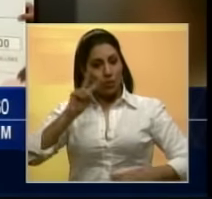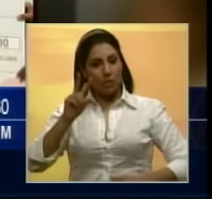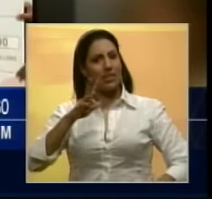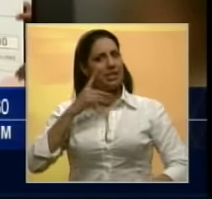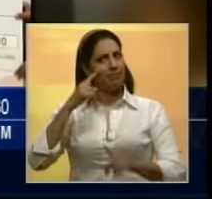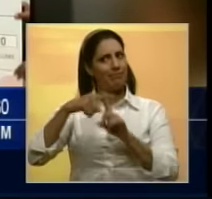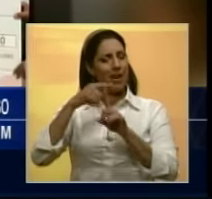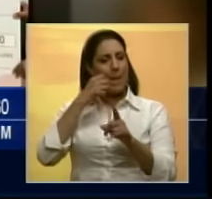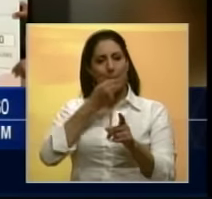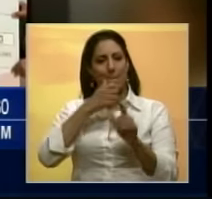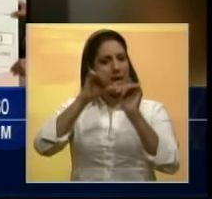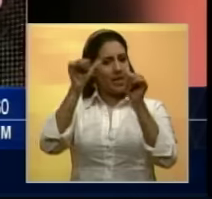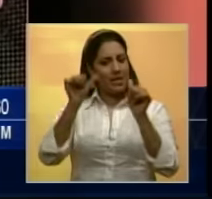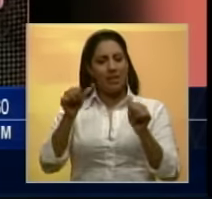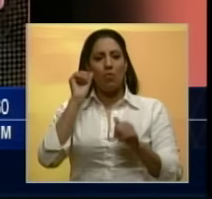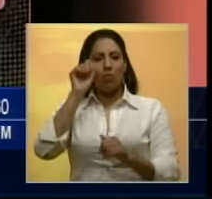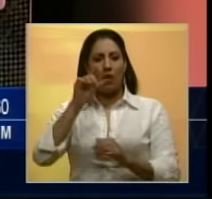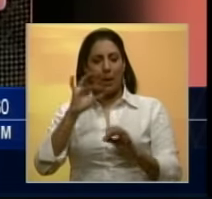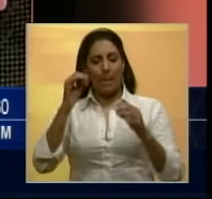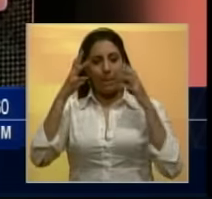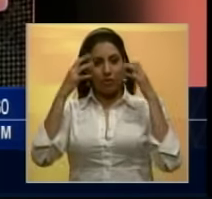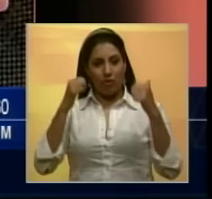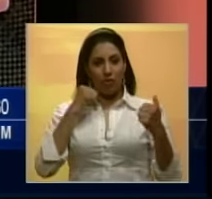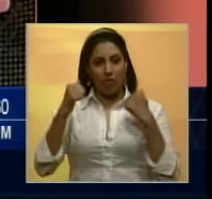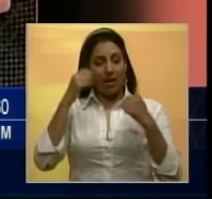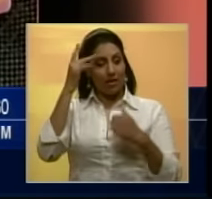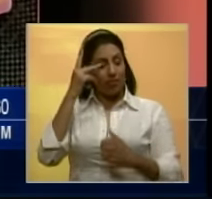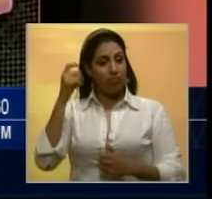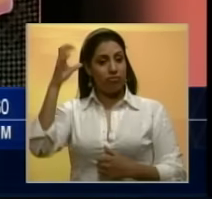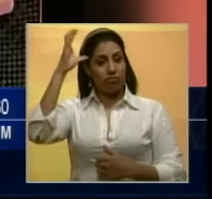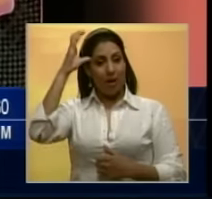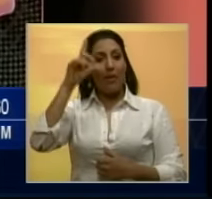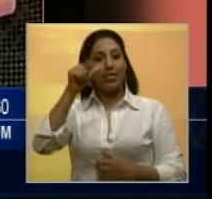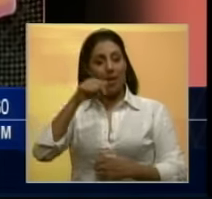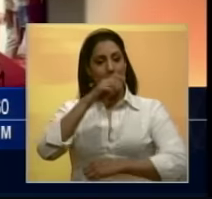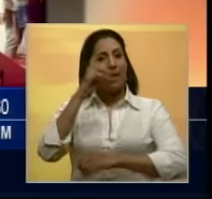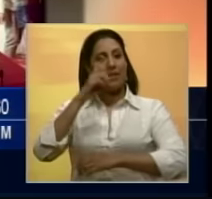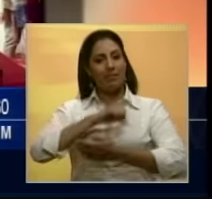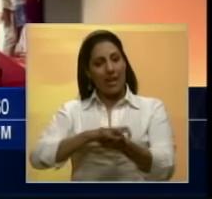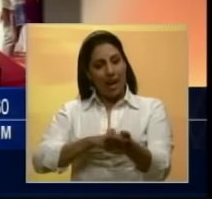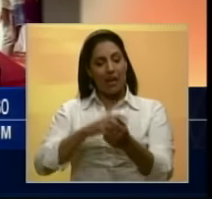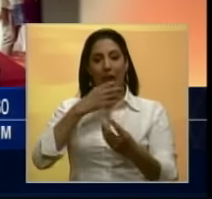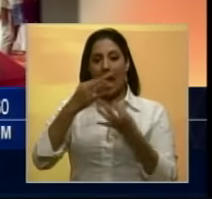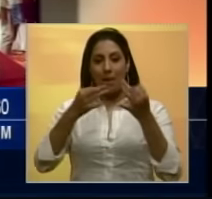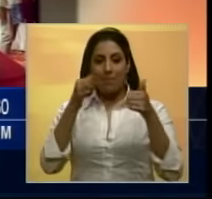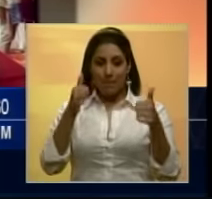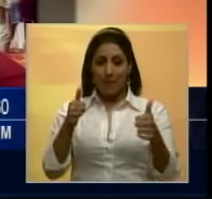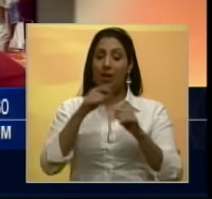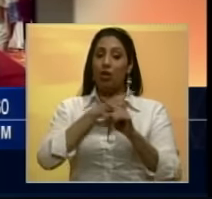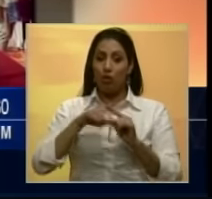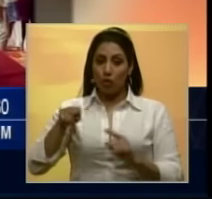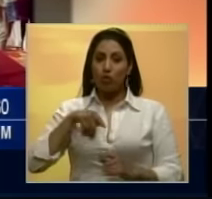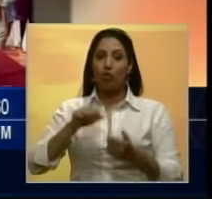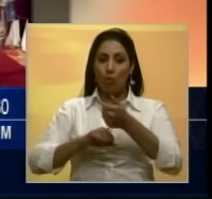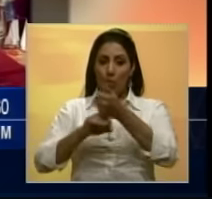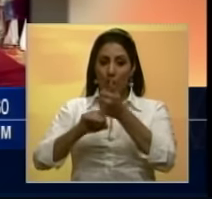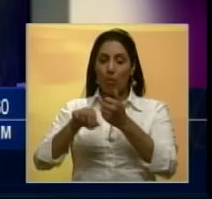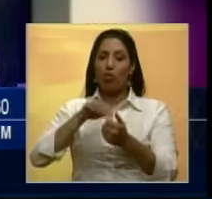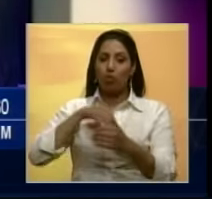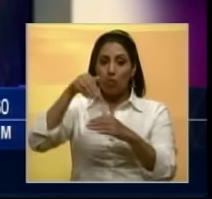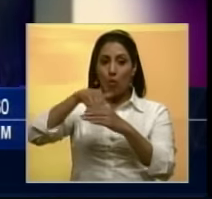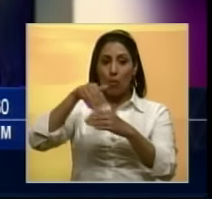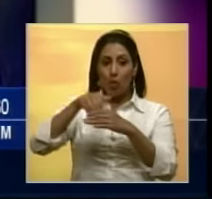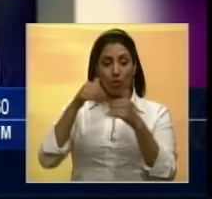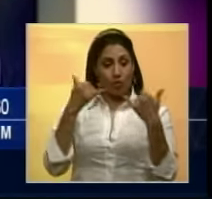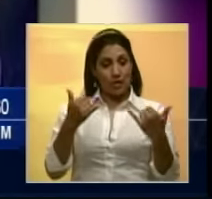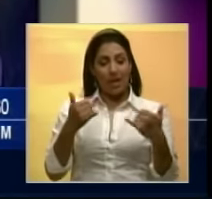hace sentir por su belleza, preparación física e intelectual, su disciplina, carácter y desenvoltura. Y nosotros podemos apoyarla con nuestros votos